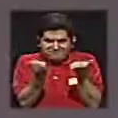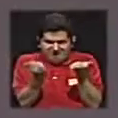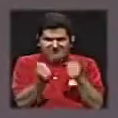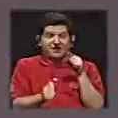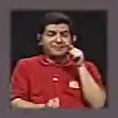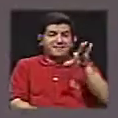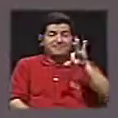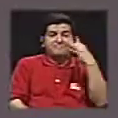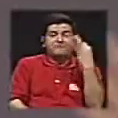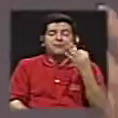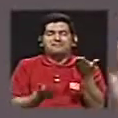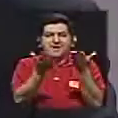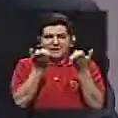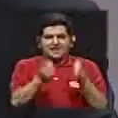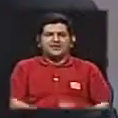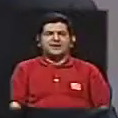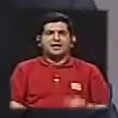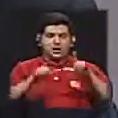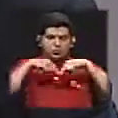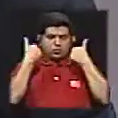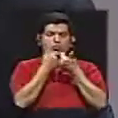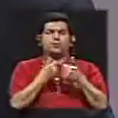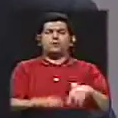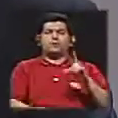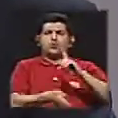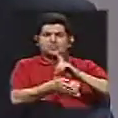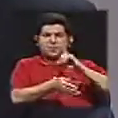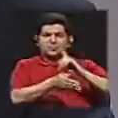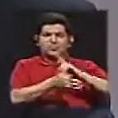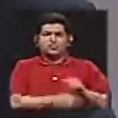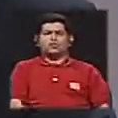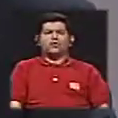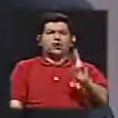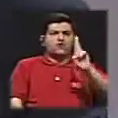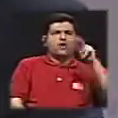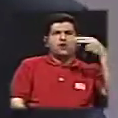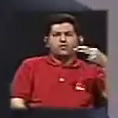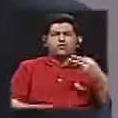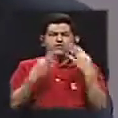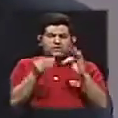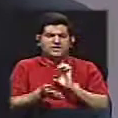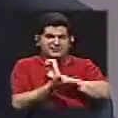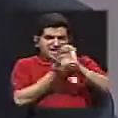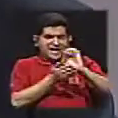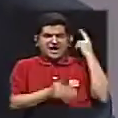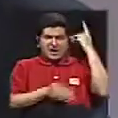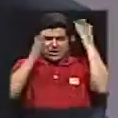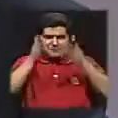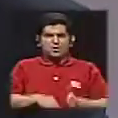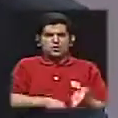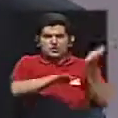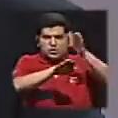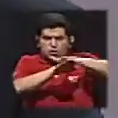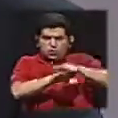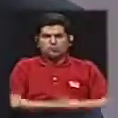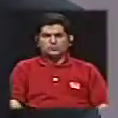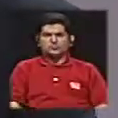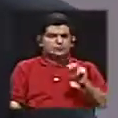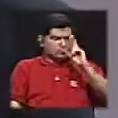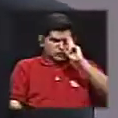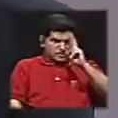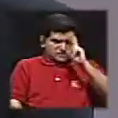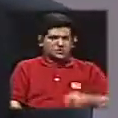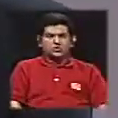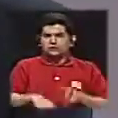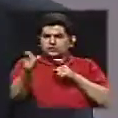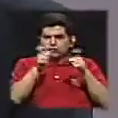él lo quería hacer. El movimiento del doctor Hernández pretendía impedir que los políticos tramposos e inescrupulosos